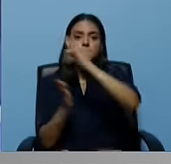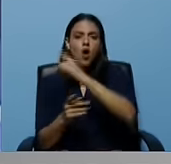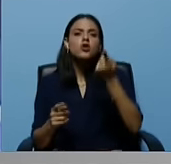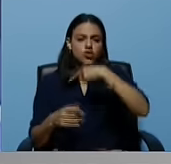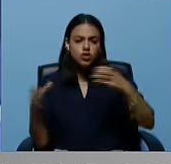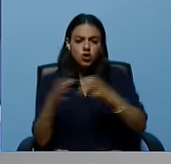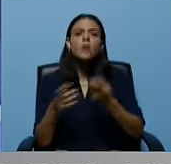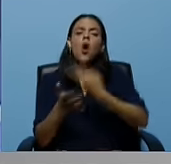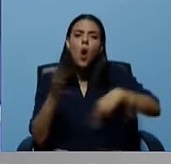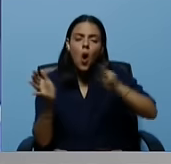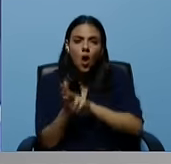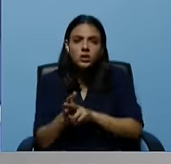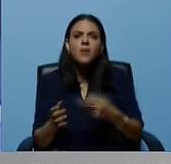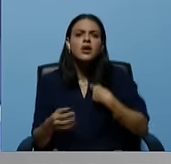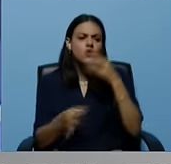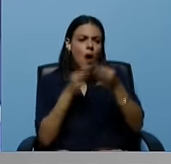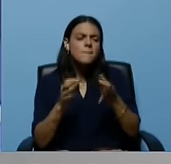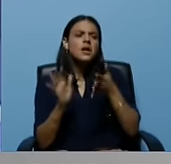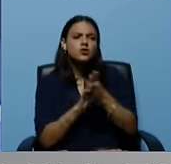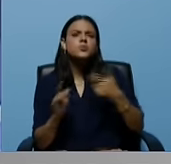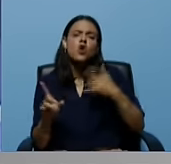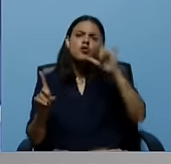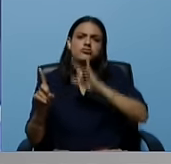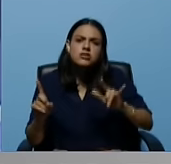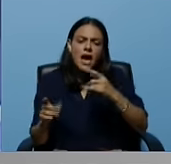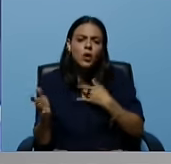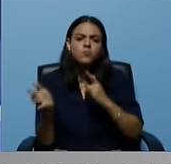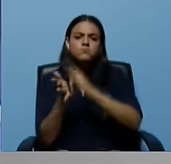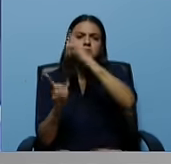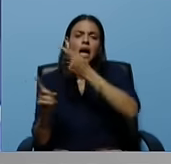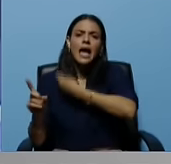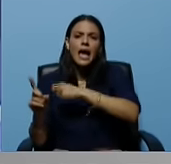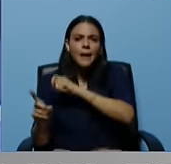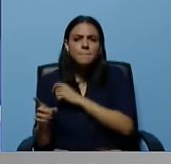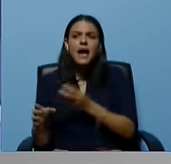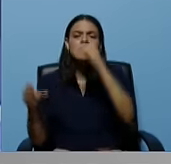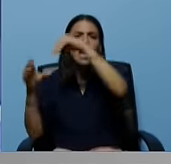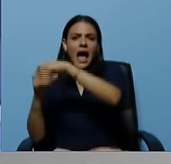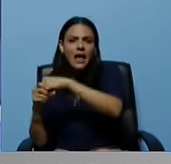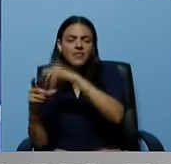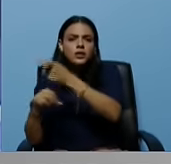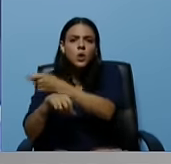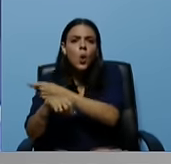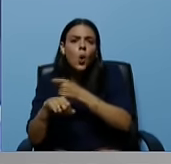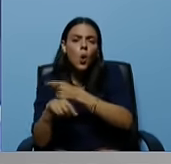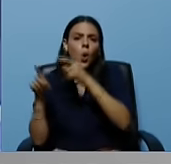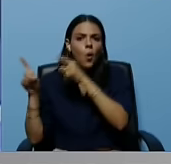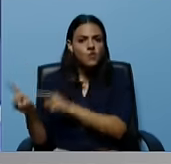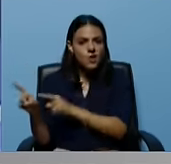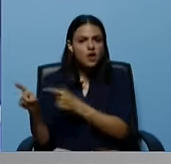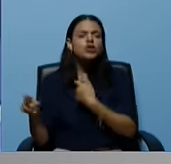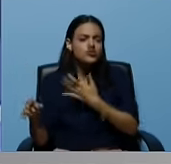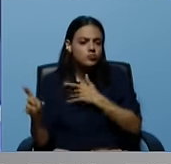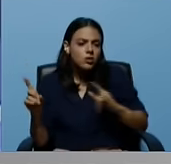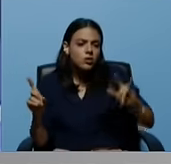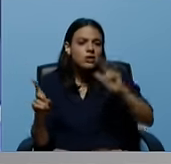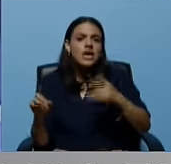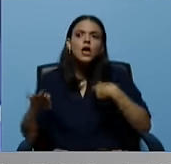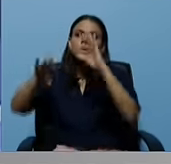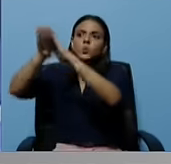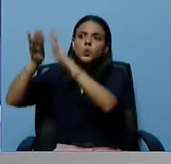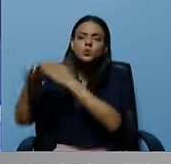He trasladado mi intención de solicitar asilo político ante su gobierno. Traslada su